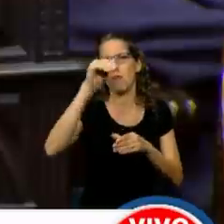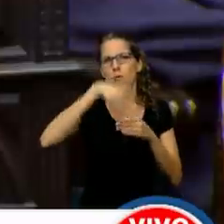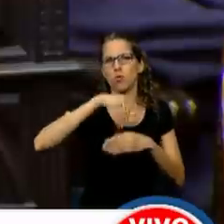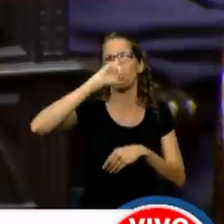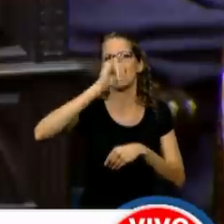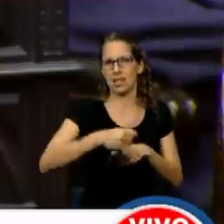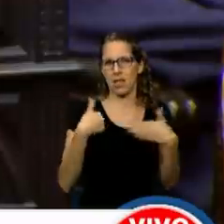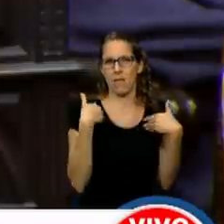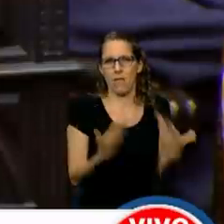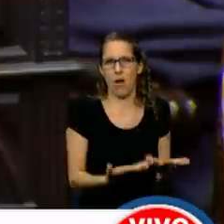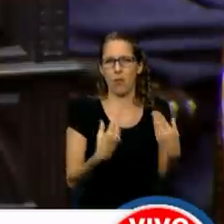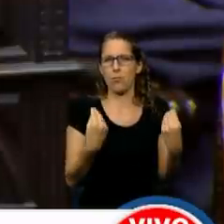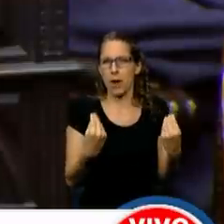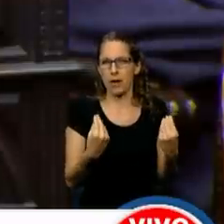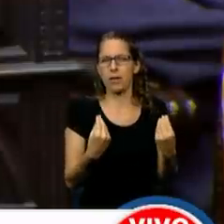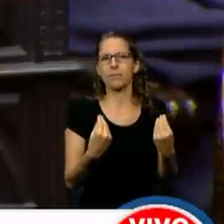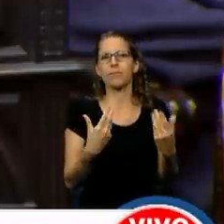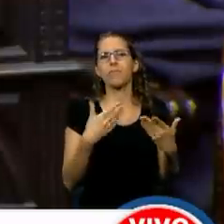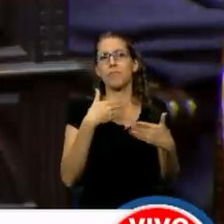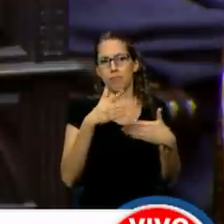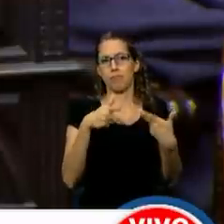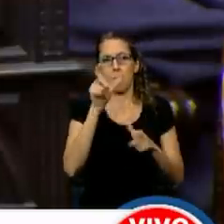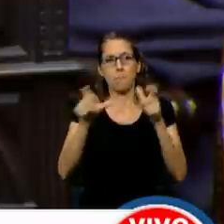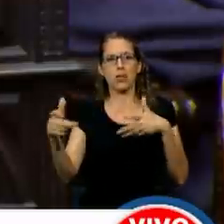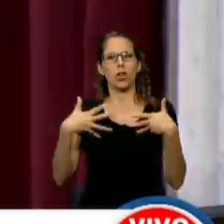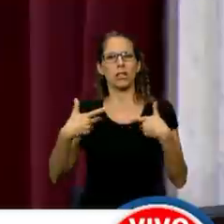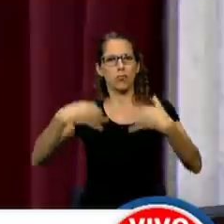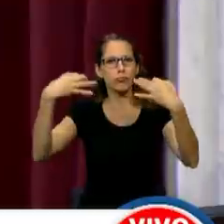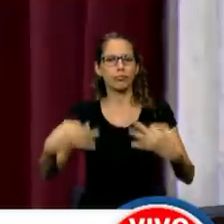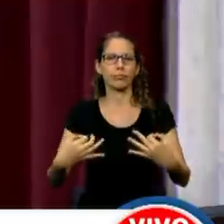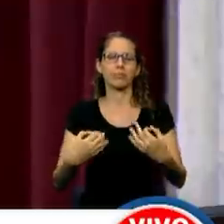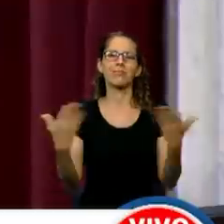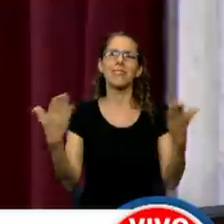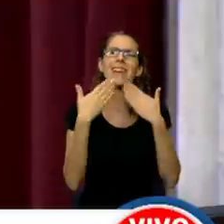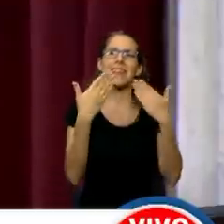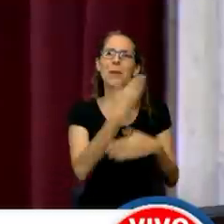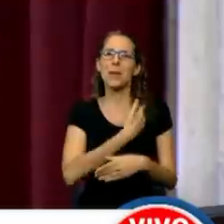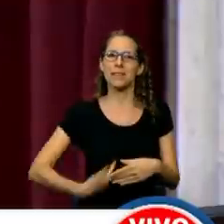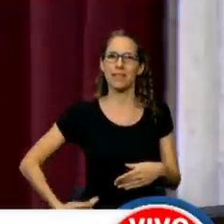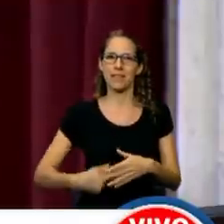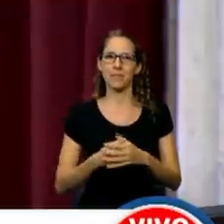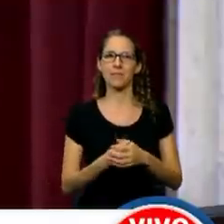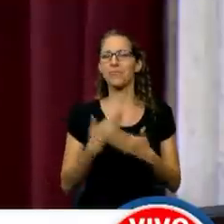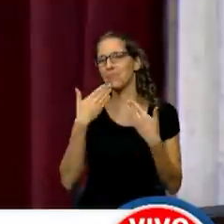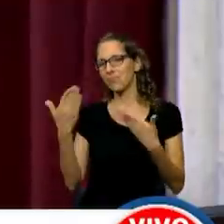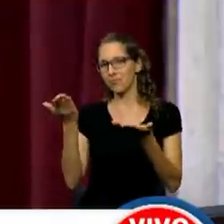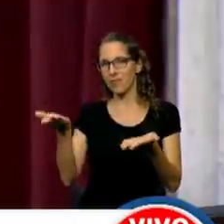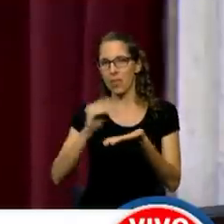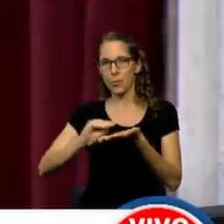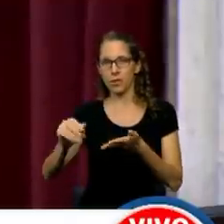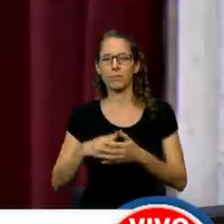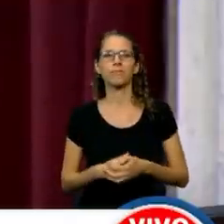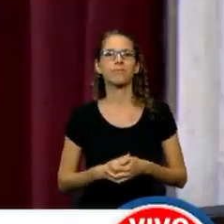para poder darle la salud que merecemos muchas gracias señor presidente gracias a la